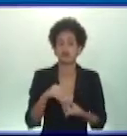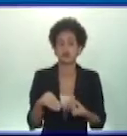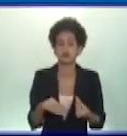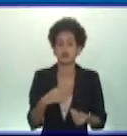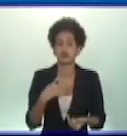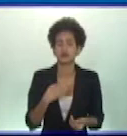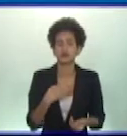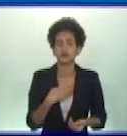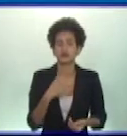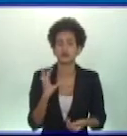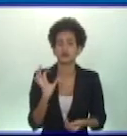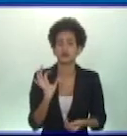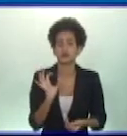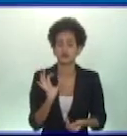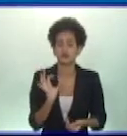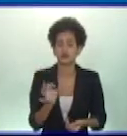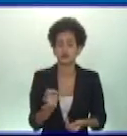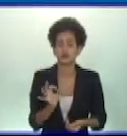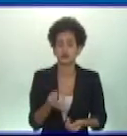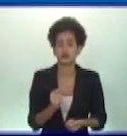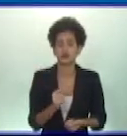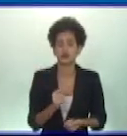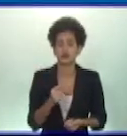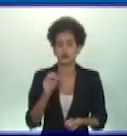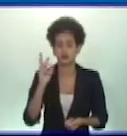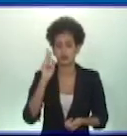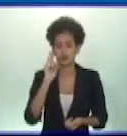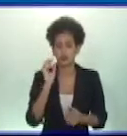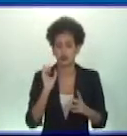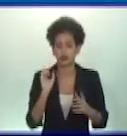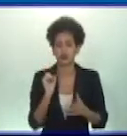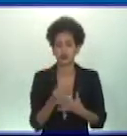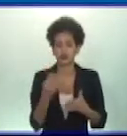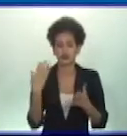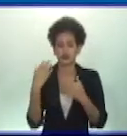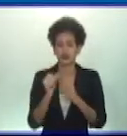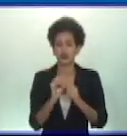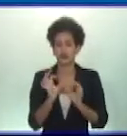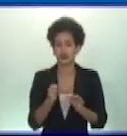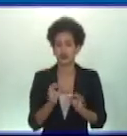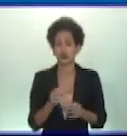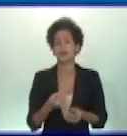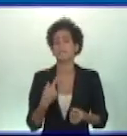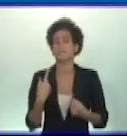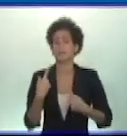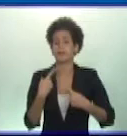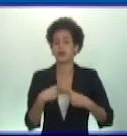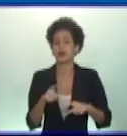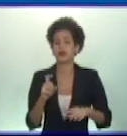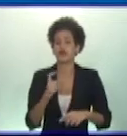repite dentro de este contenido. Y les recuerdo que es